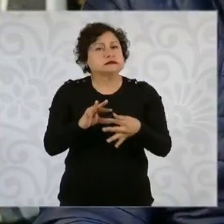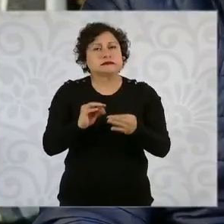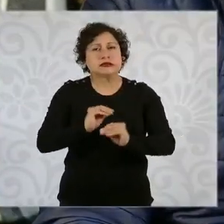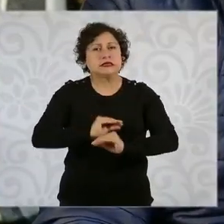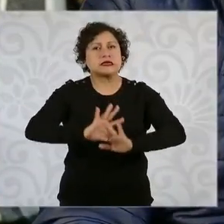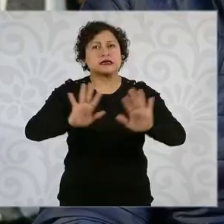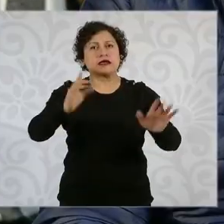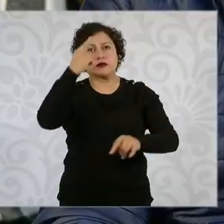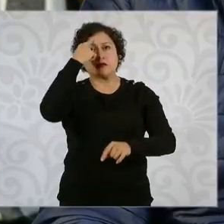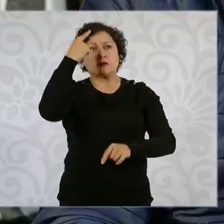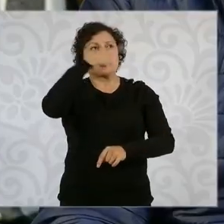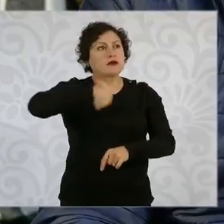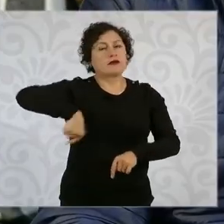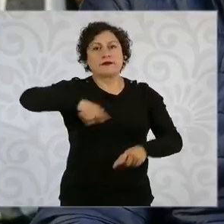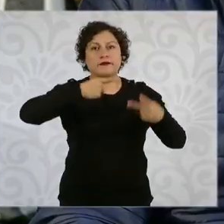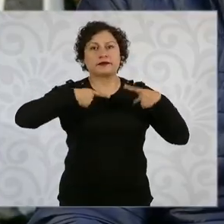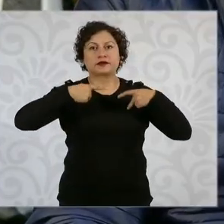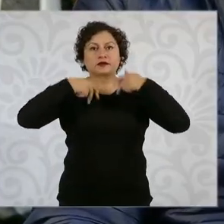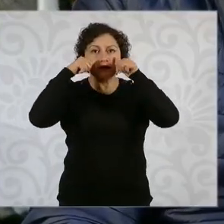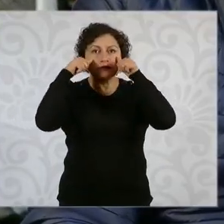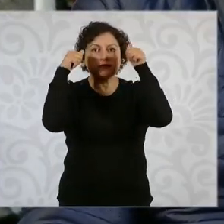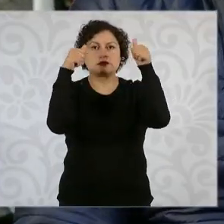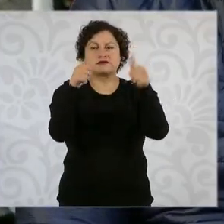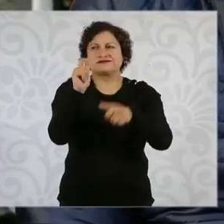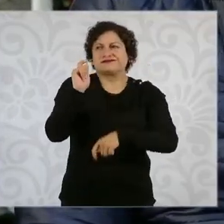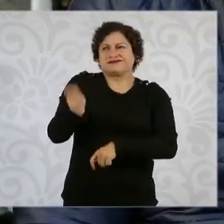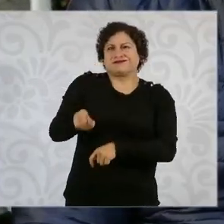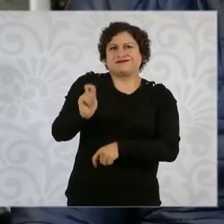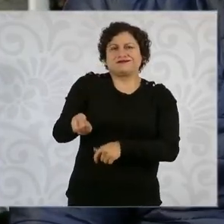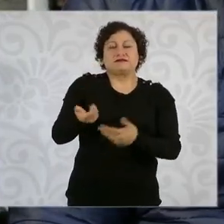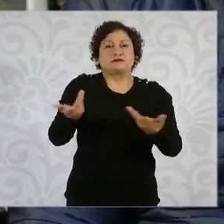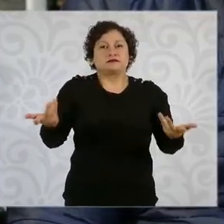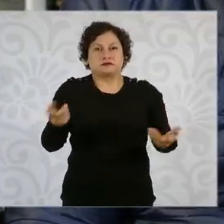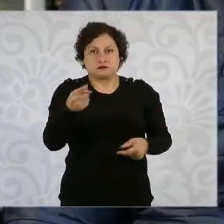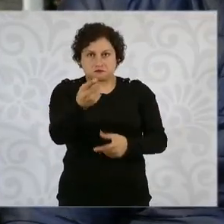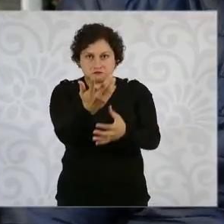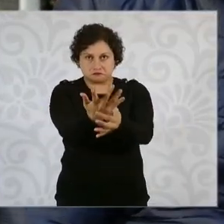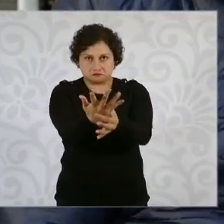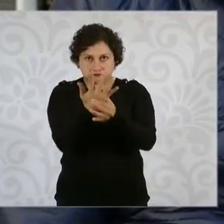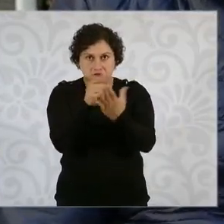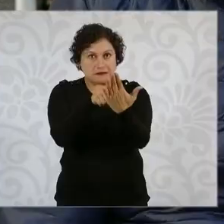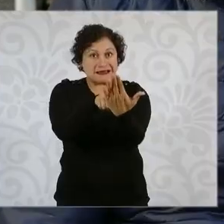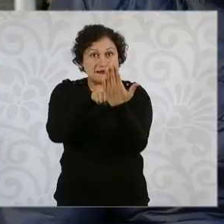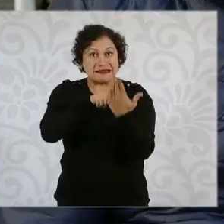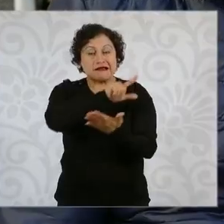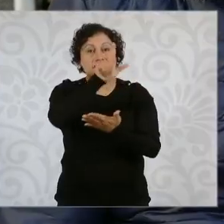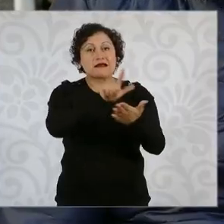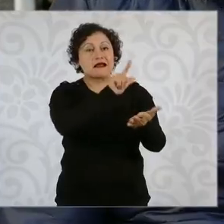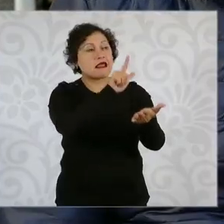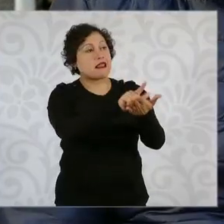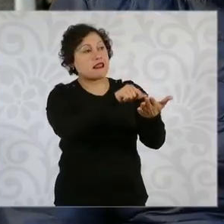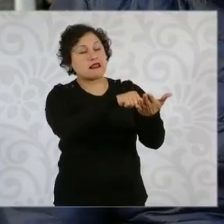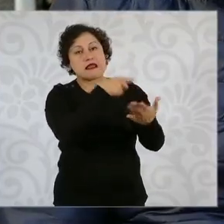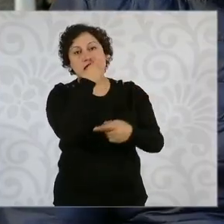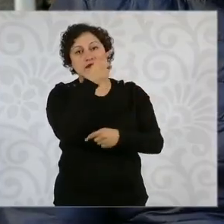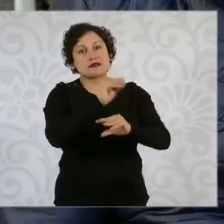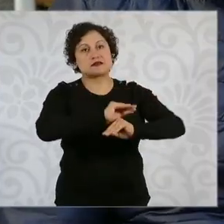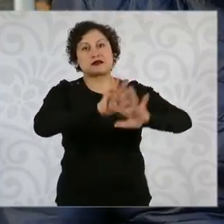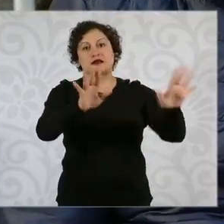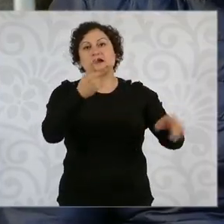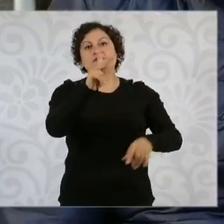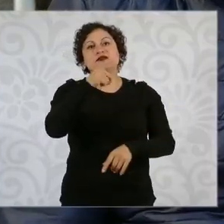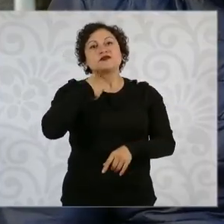población que no lo entiende, no lo aprecia. Le digo, la ley creo que es muy clara, pero sin embargo sí nos gustaría que saliera de voz de una